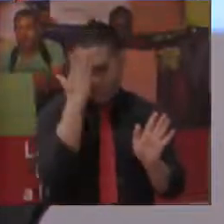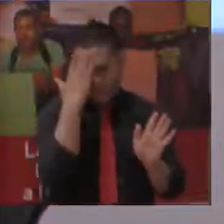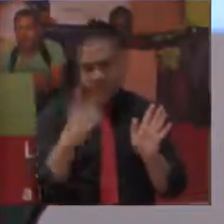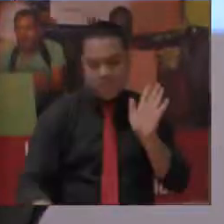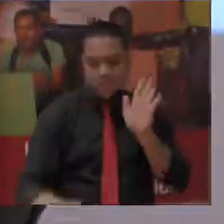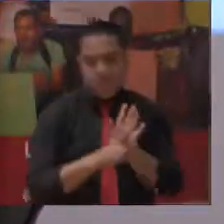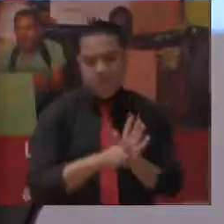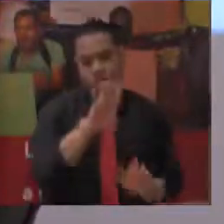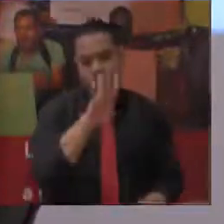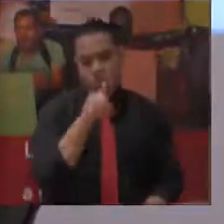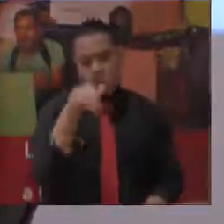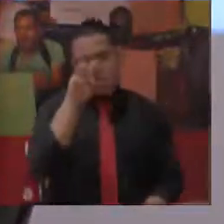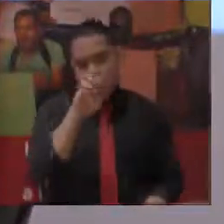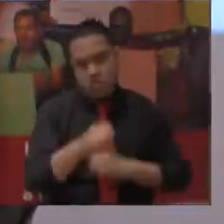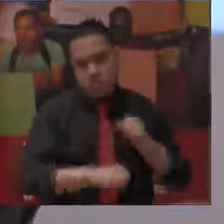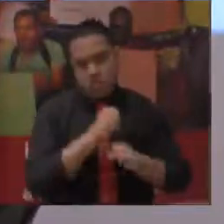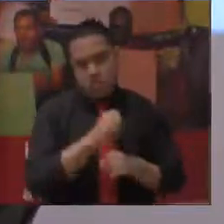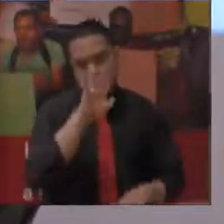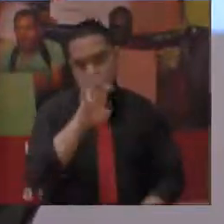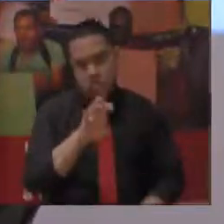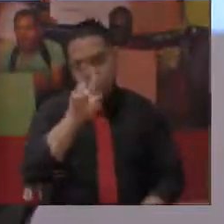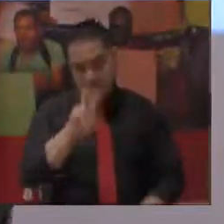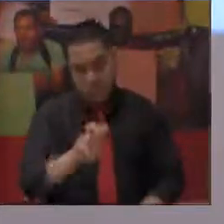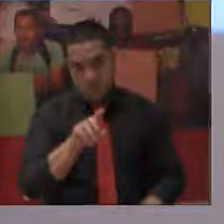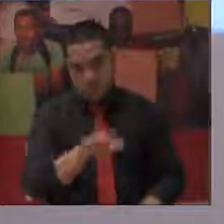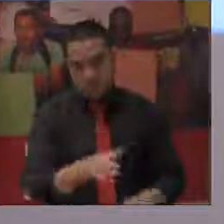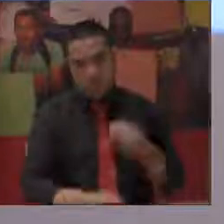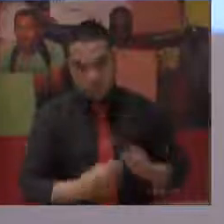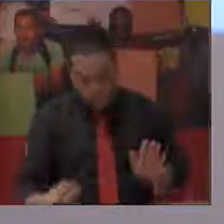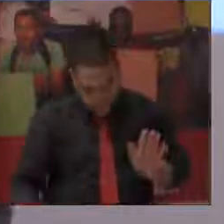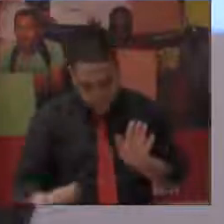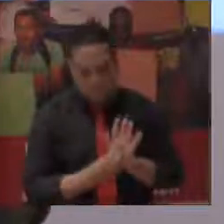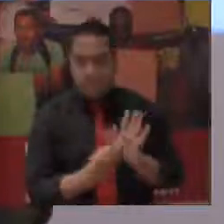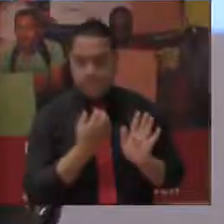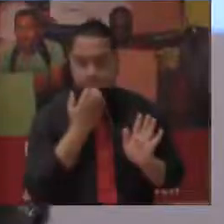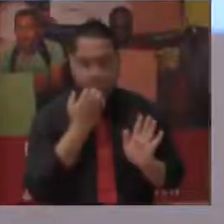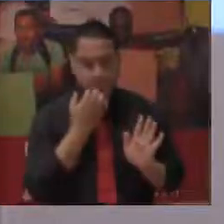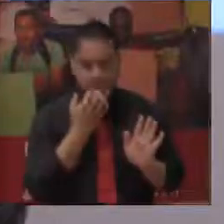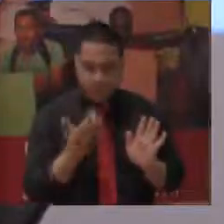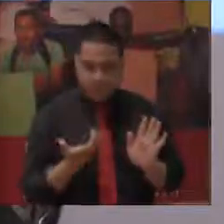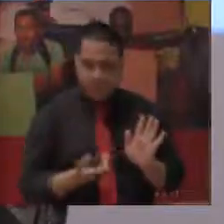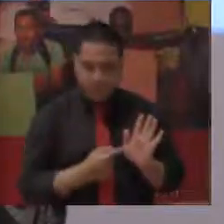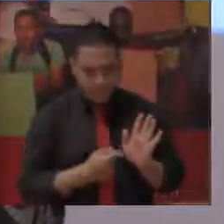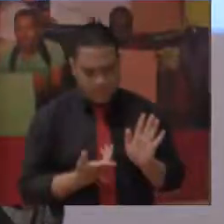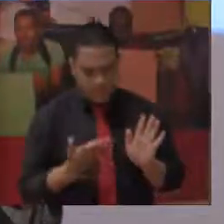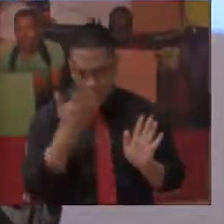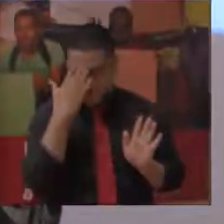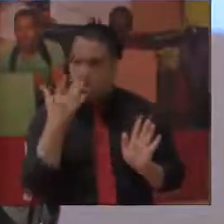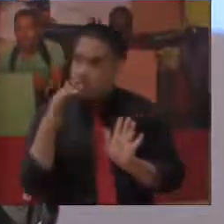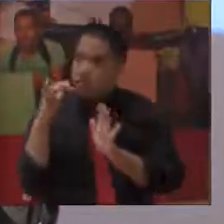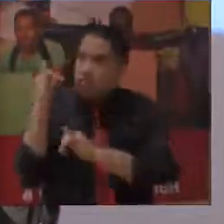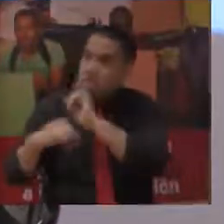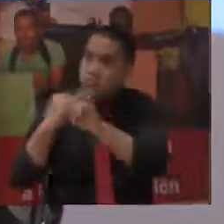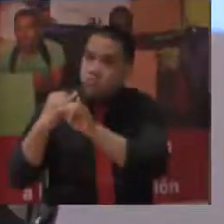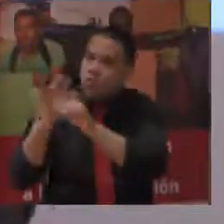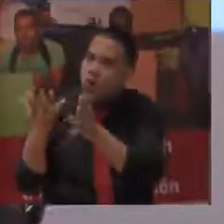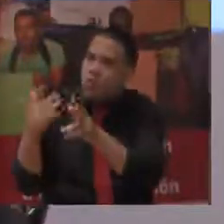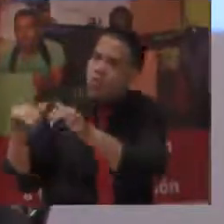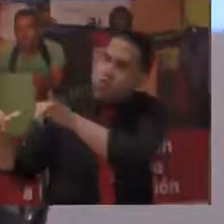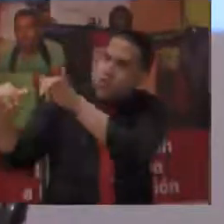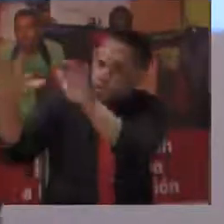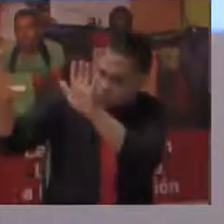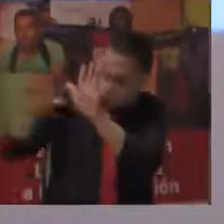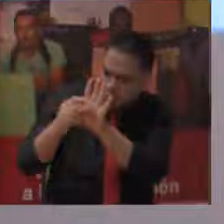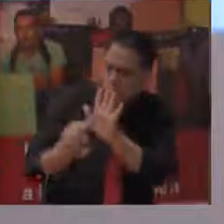ley 418 del 97, hemos tratado de incorporar de una forma casi ortodoxa los estándares internacionales en materia de